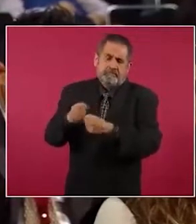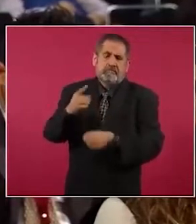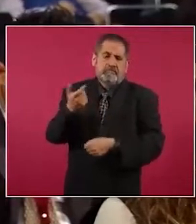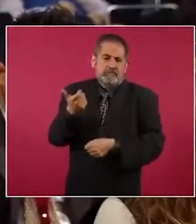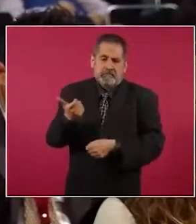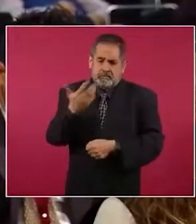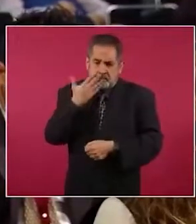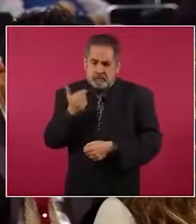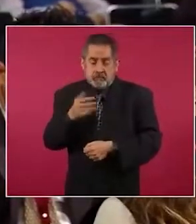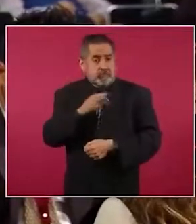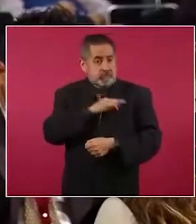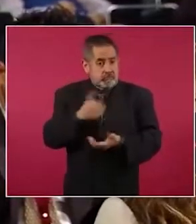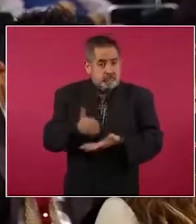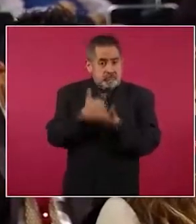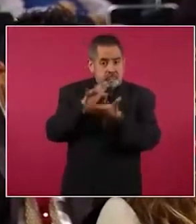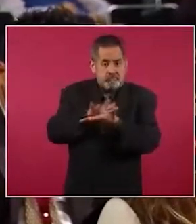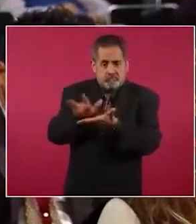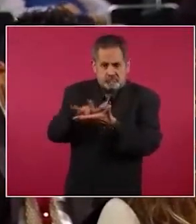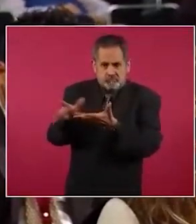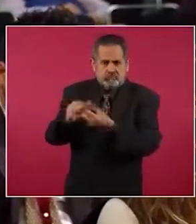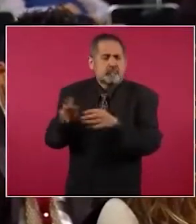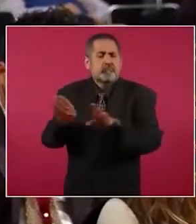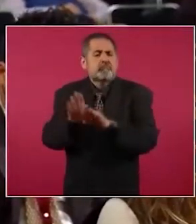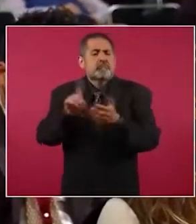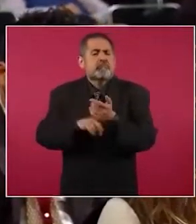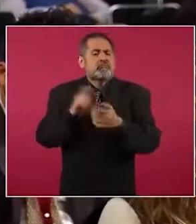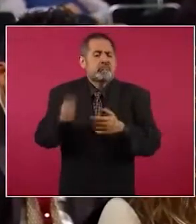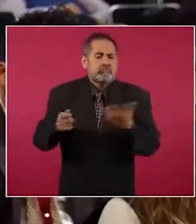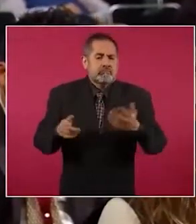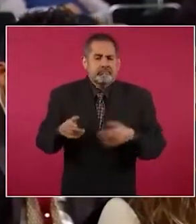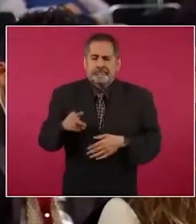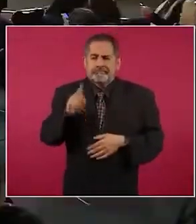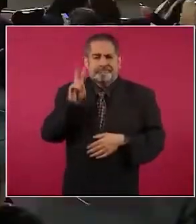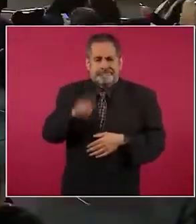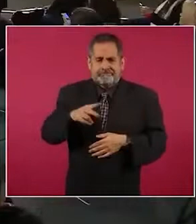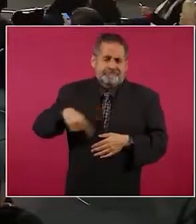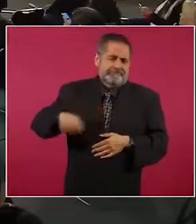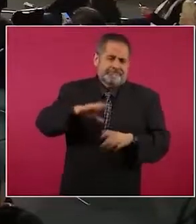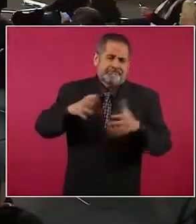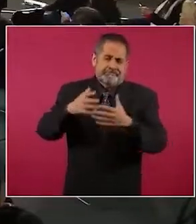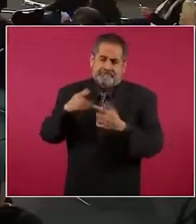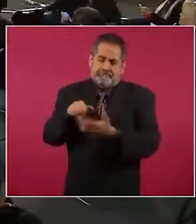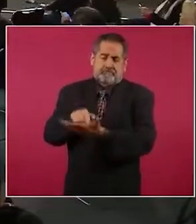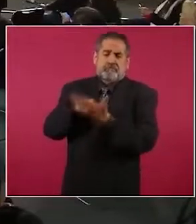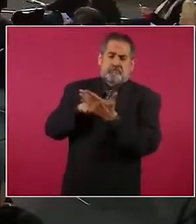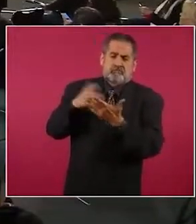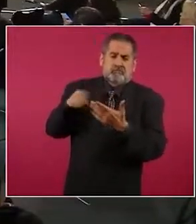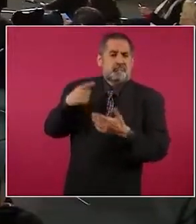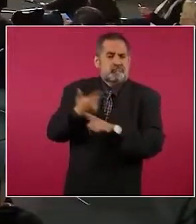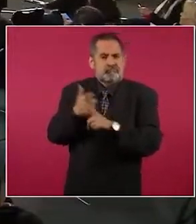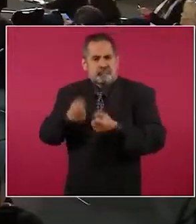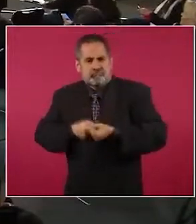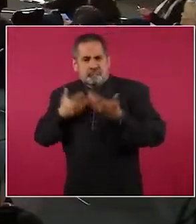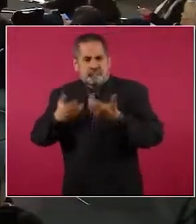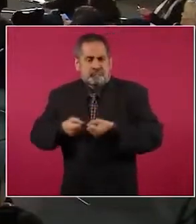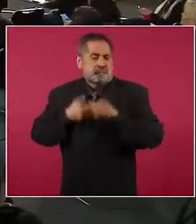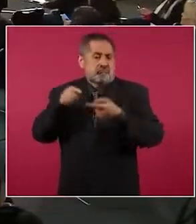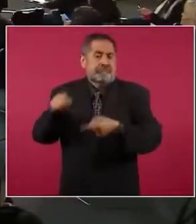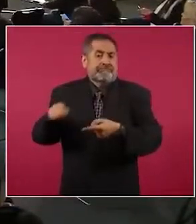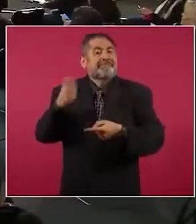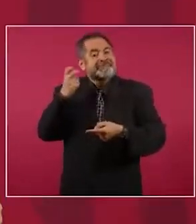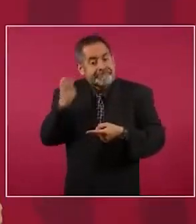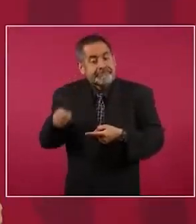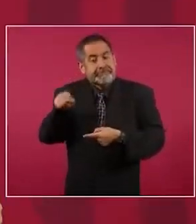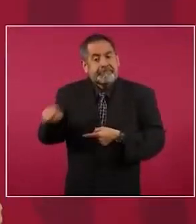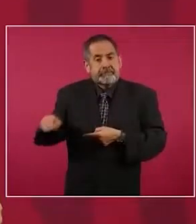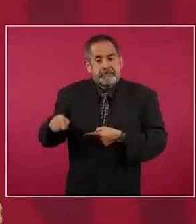si usted lo auxiliaría, y lo digo porque, bueno, pues es parte también referente y de una libertad de expresión, que por eso